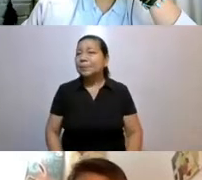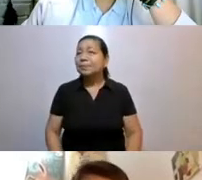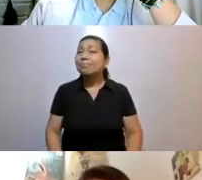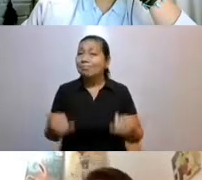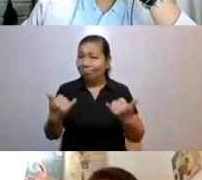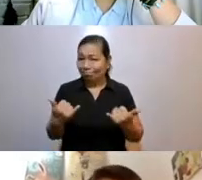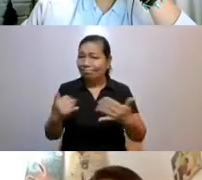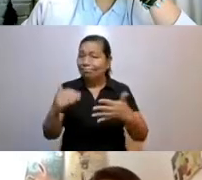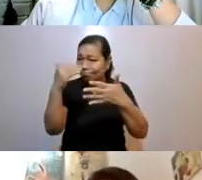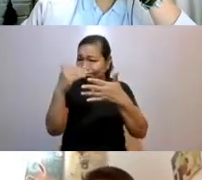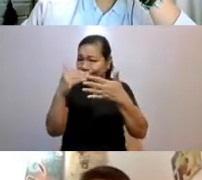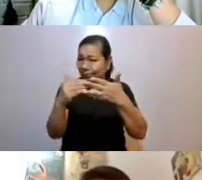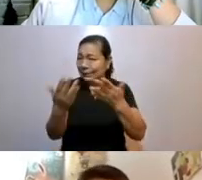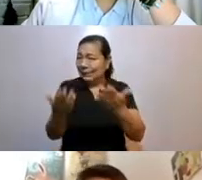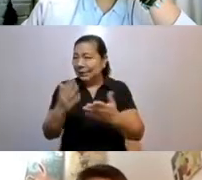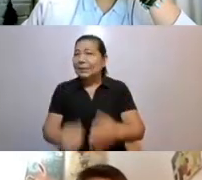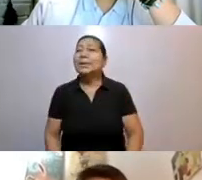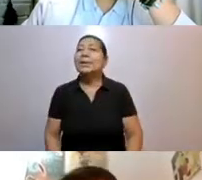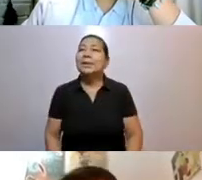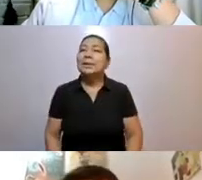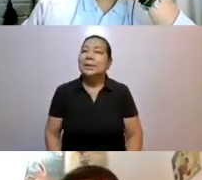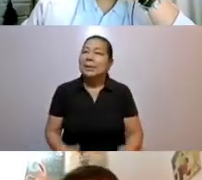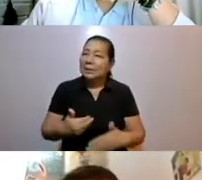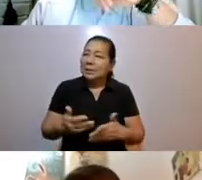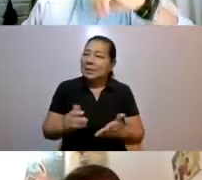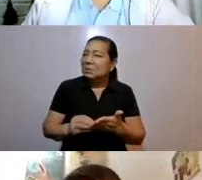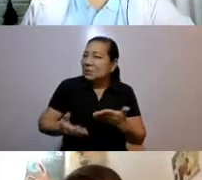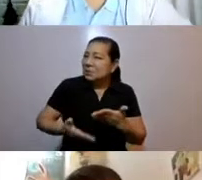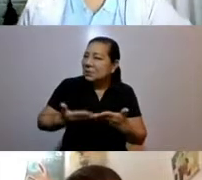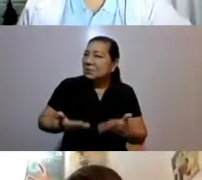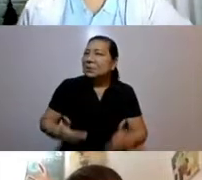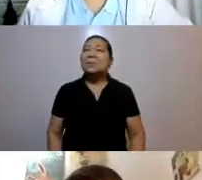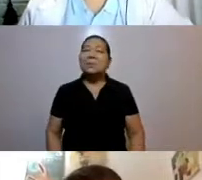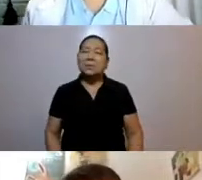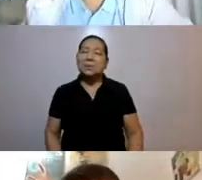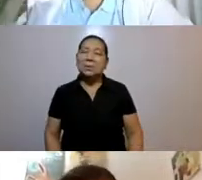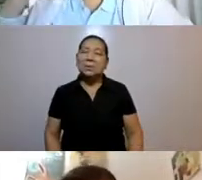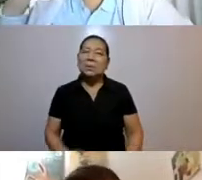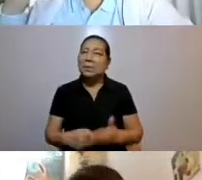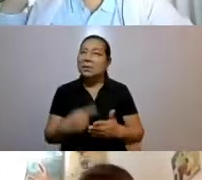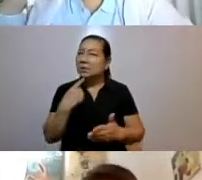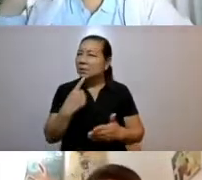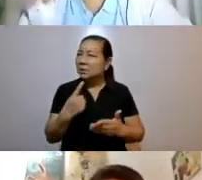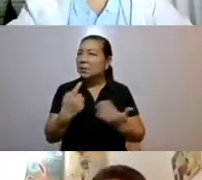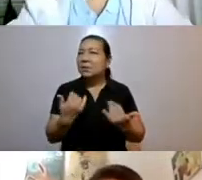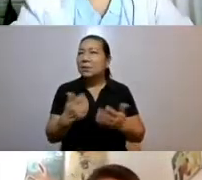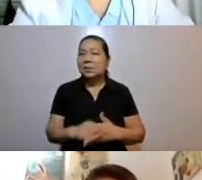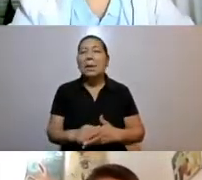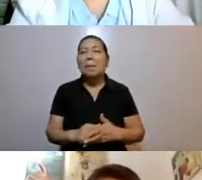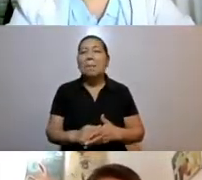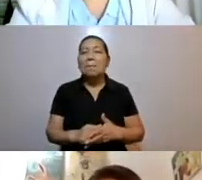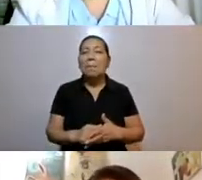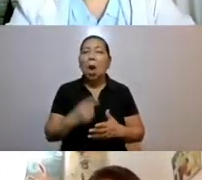Esta clasificación, a manera un poco más sencilla, a través de lo que dijo Master y Johnson